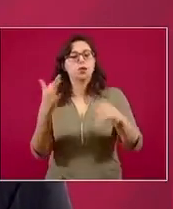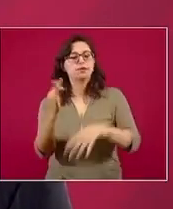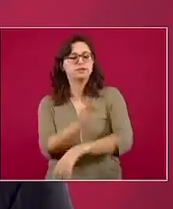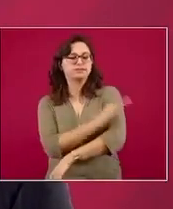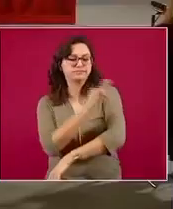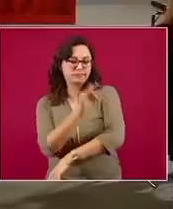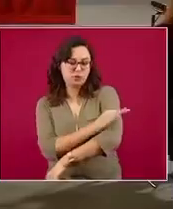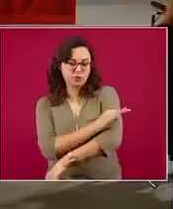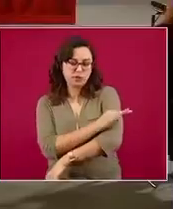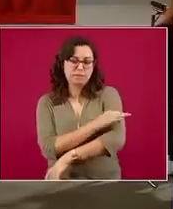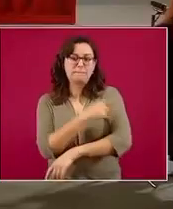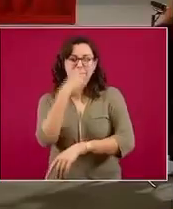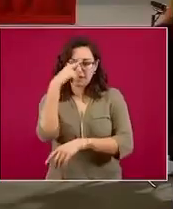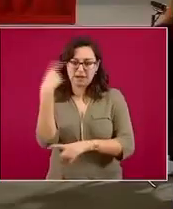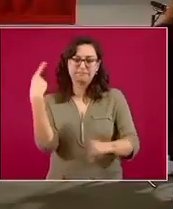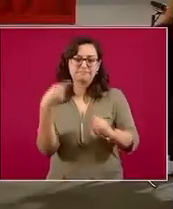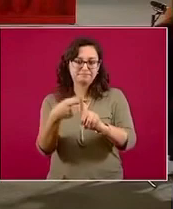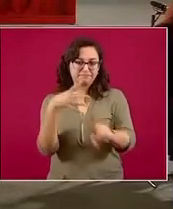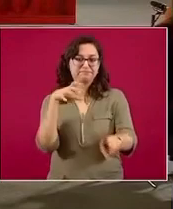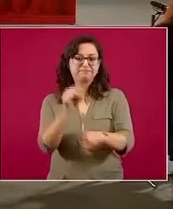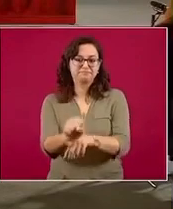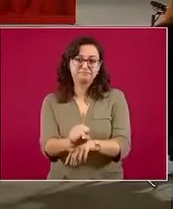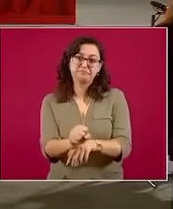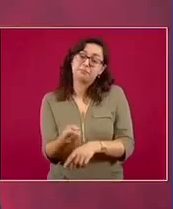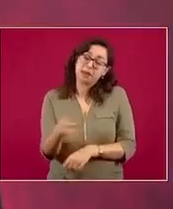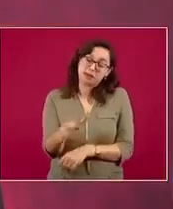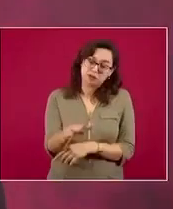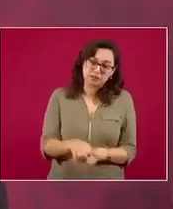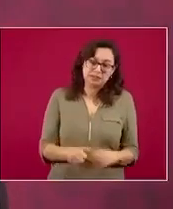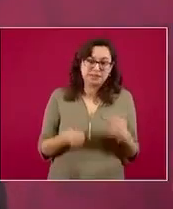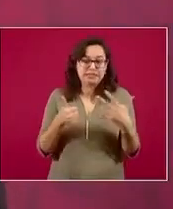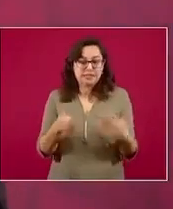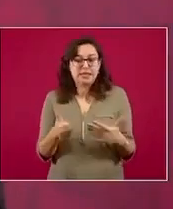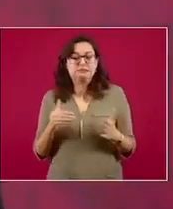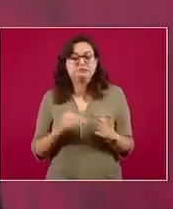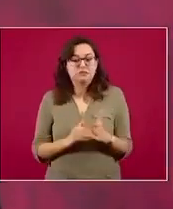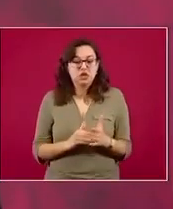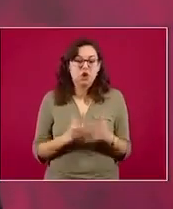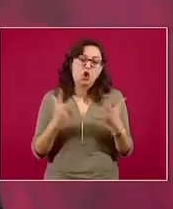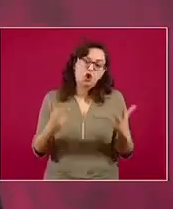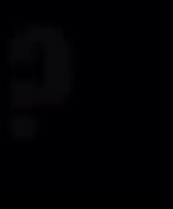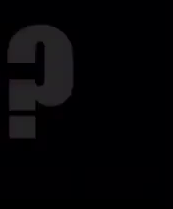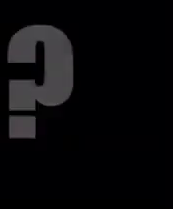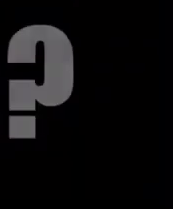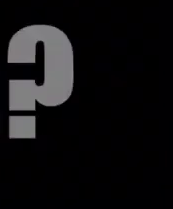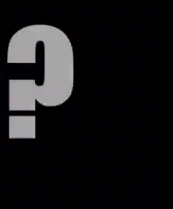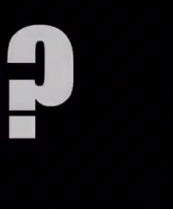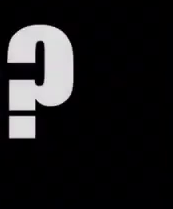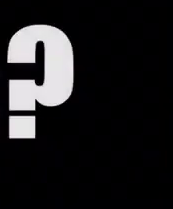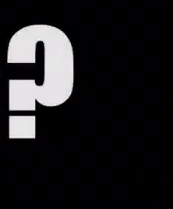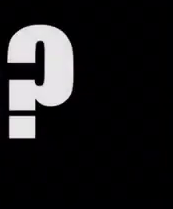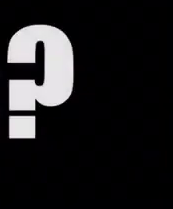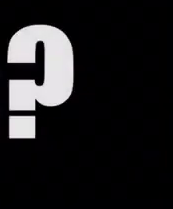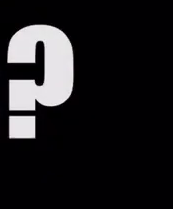por día para cumplir esta meta en promedio de seis mil a ocho mil dosis de vacuna